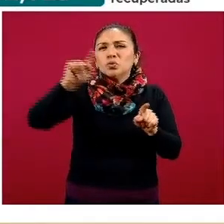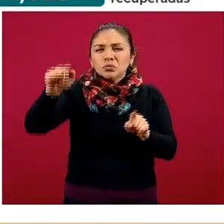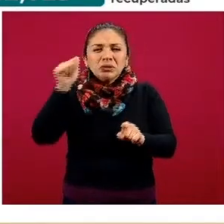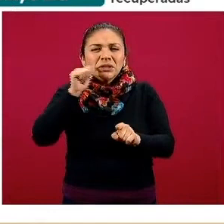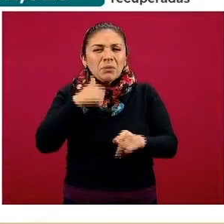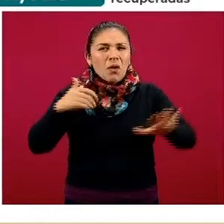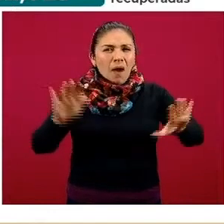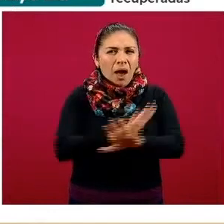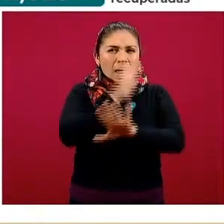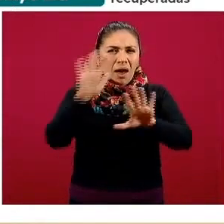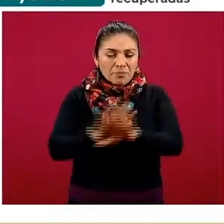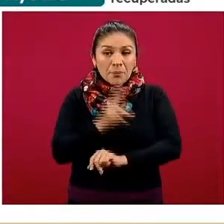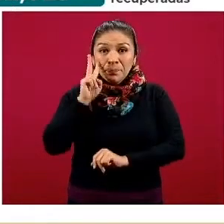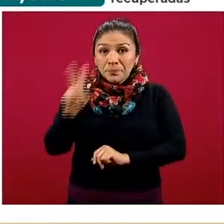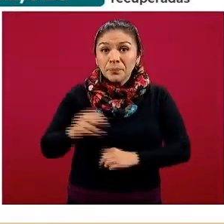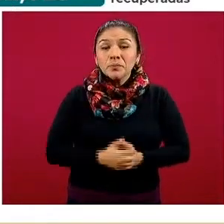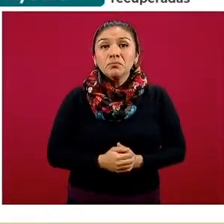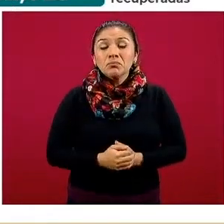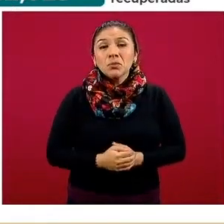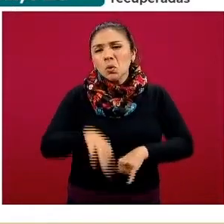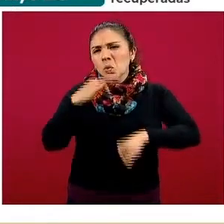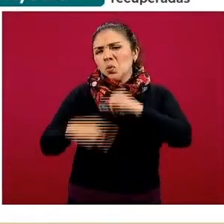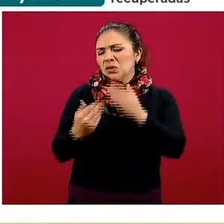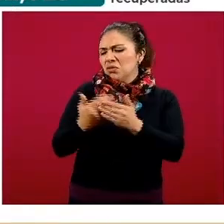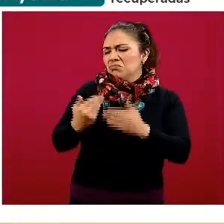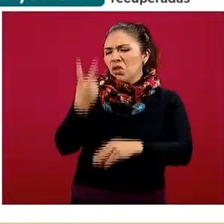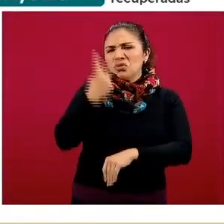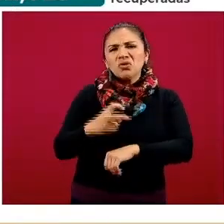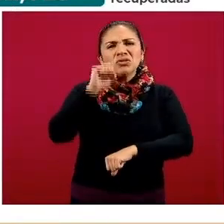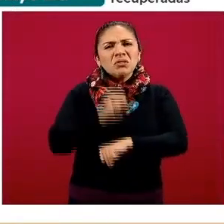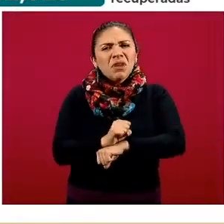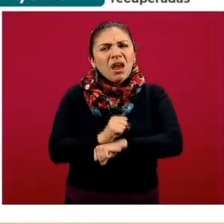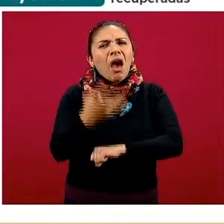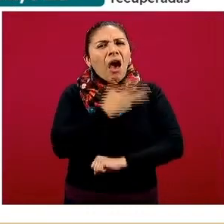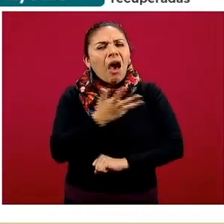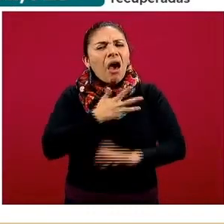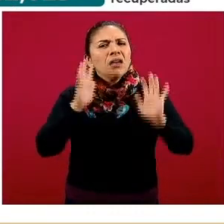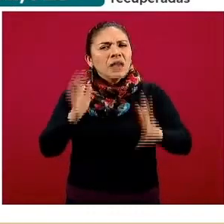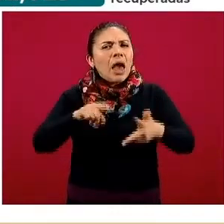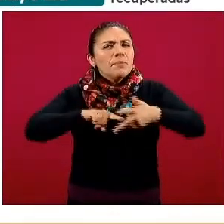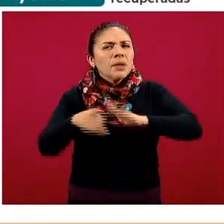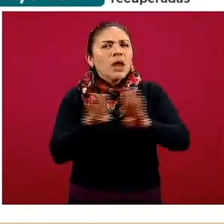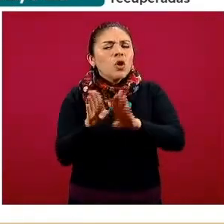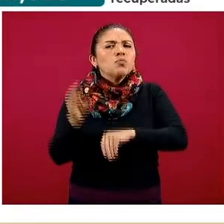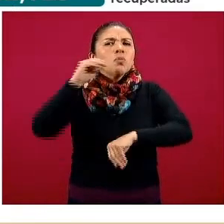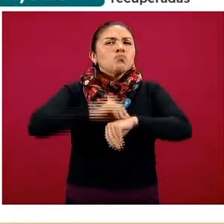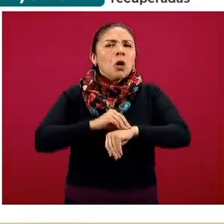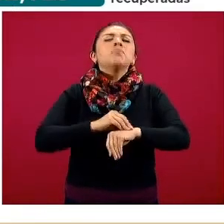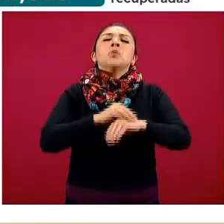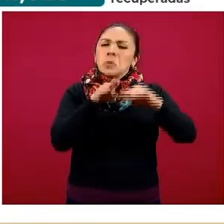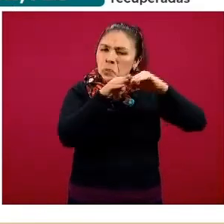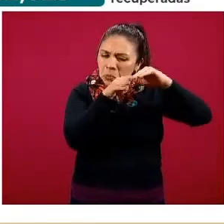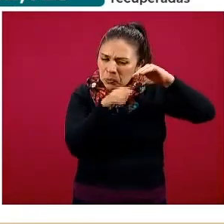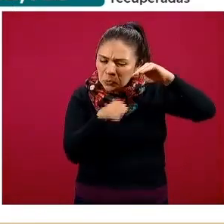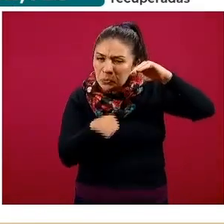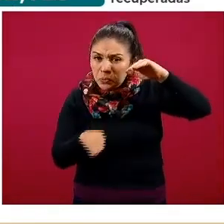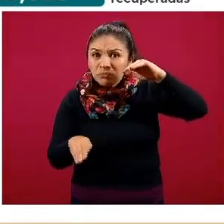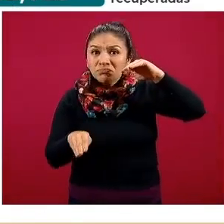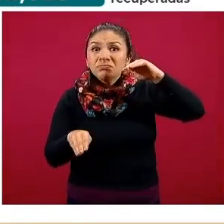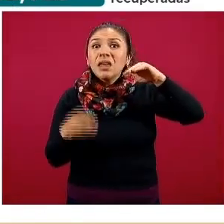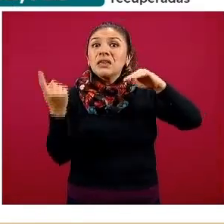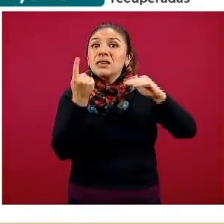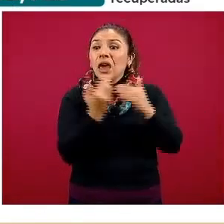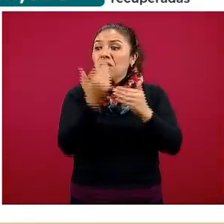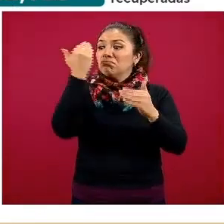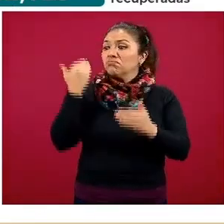todos los días. Ya veíamos que las últimas dos semanas habíamos regresado a tener un comportamiento descendente. El comparativo